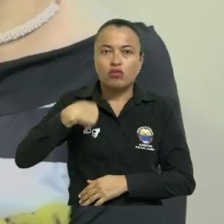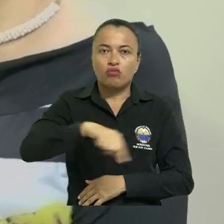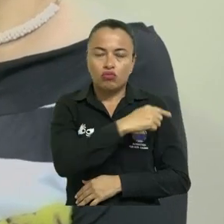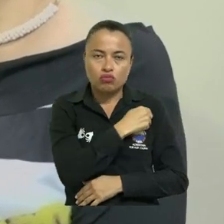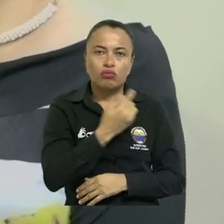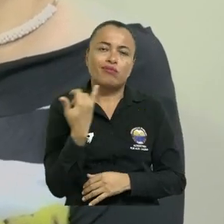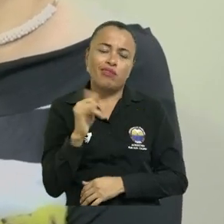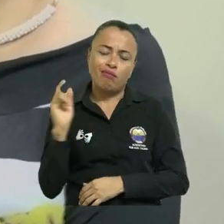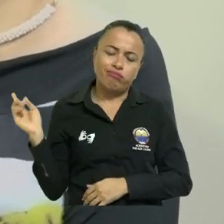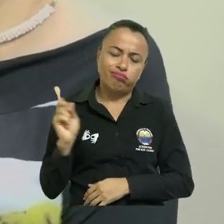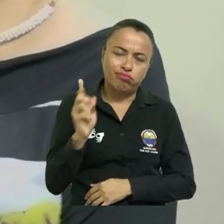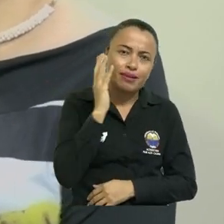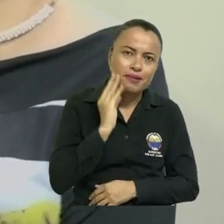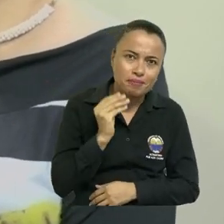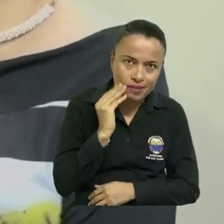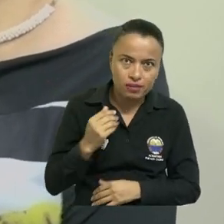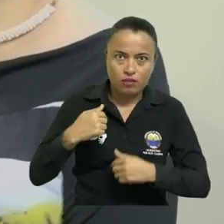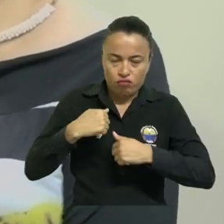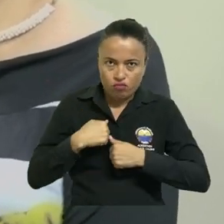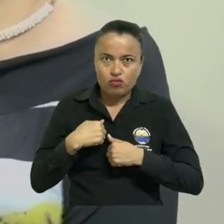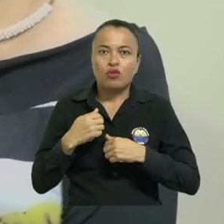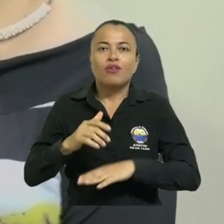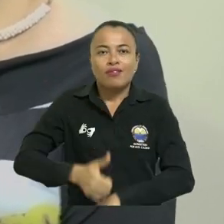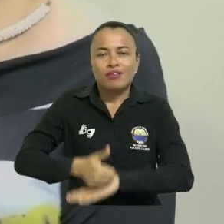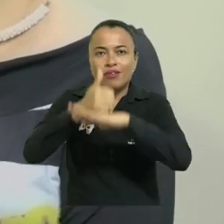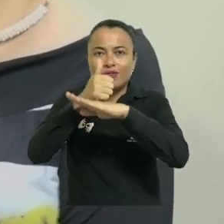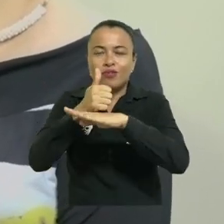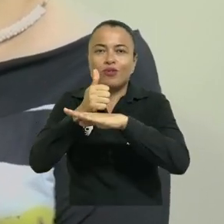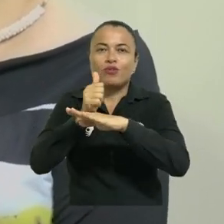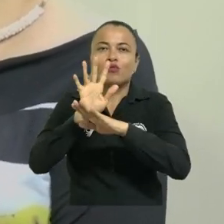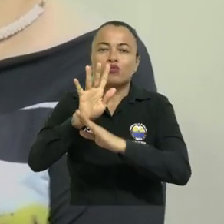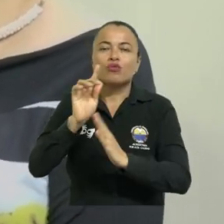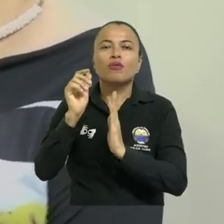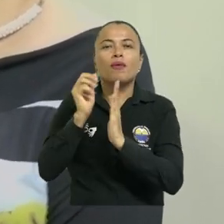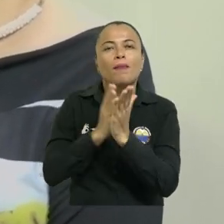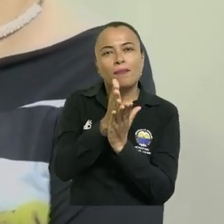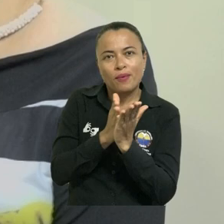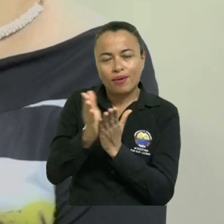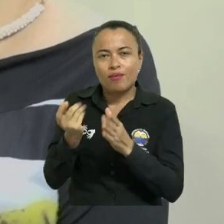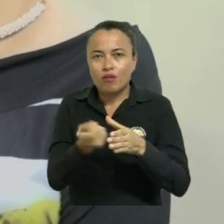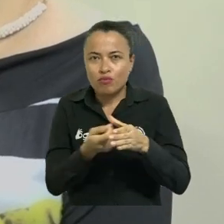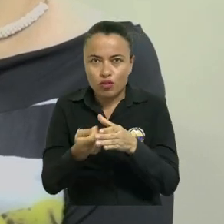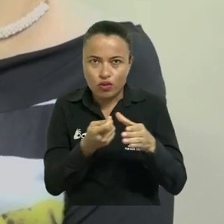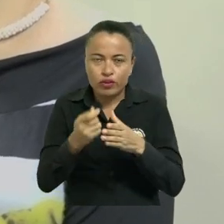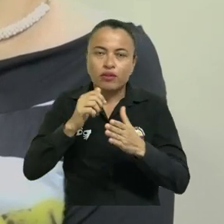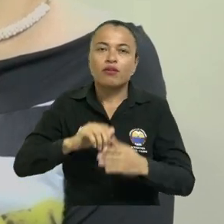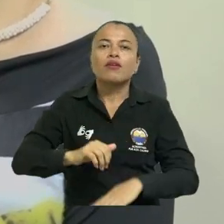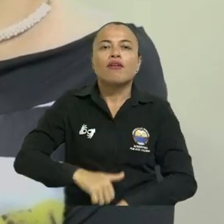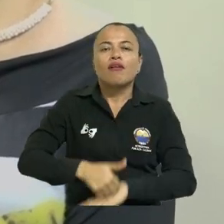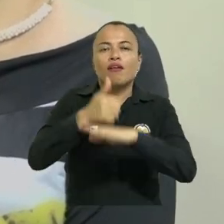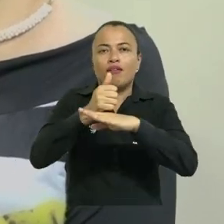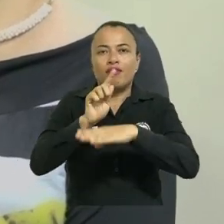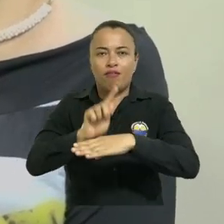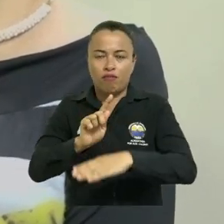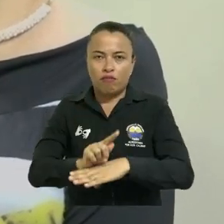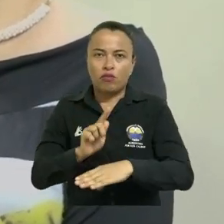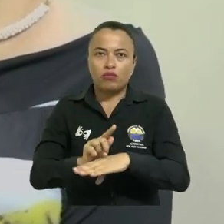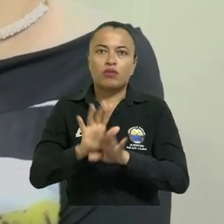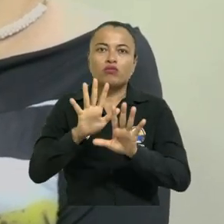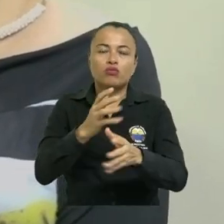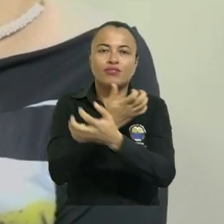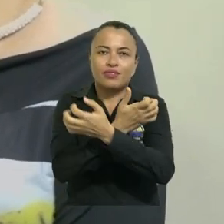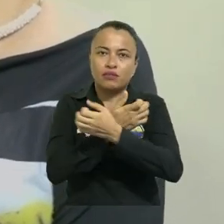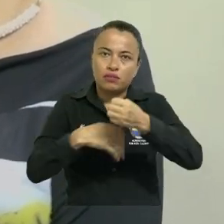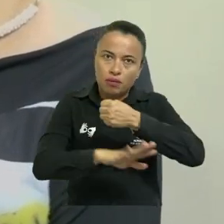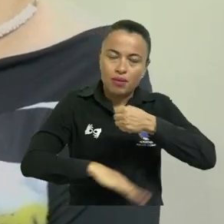profesores porque tenemos una amplia experiencia. En lo personal, he sido director de programa de biología, decano encargado de la Facultad de Ciencias Básicas